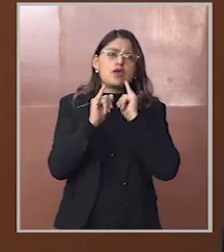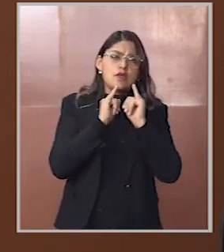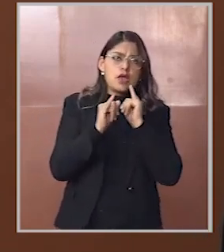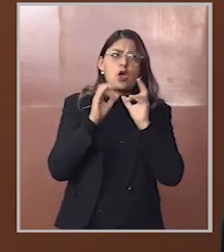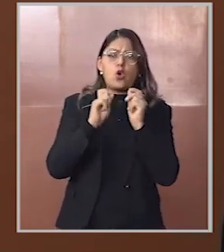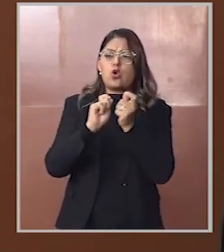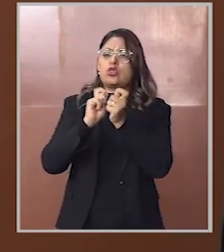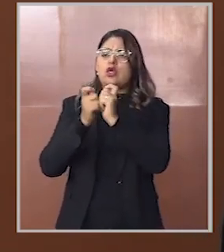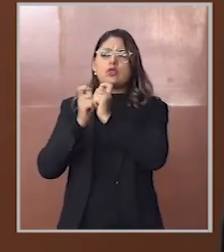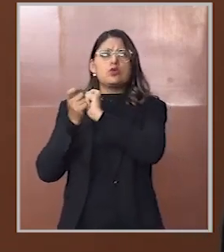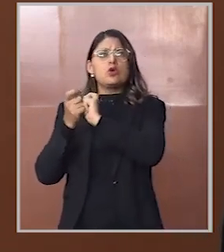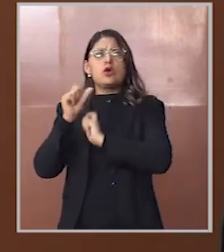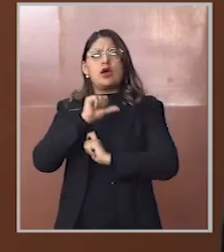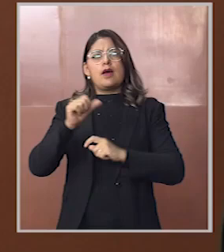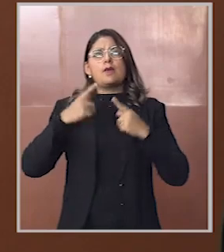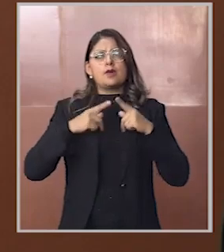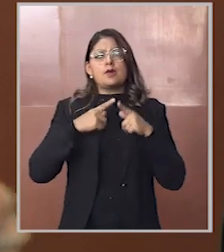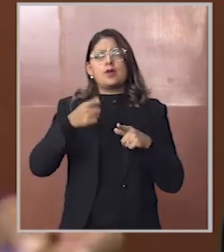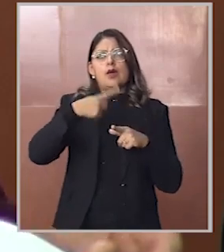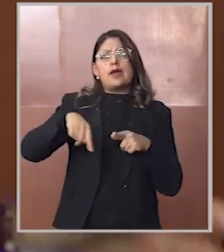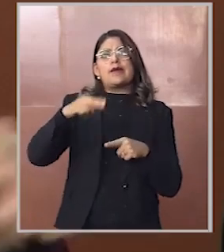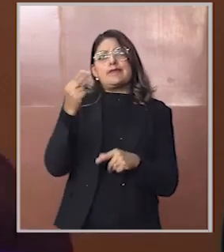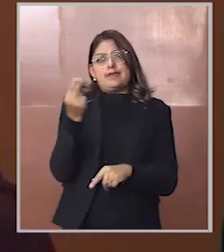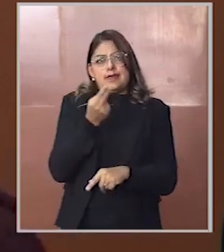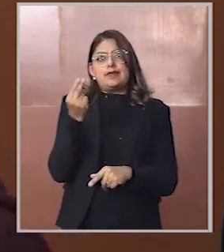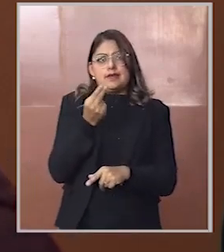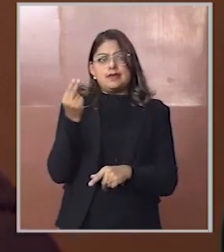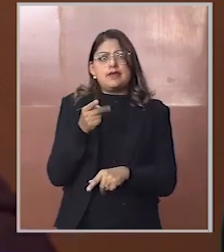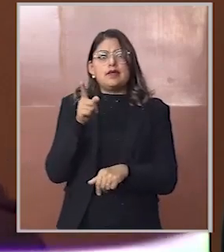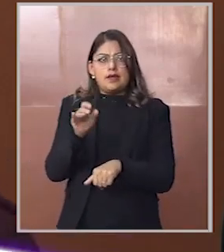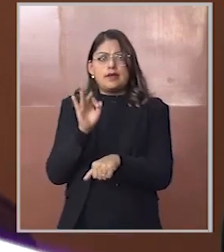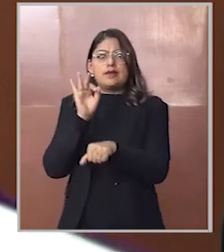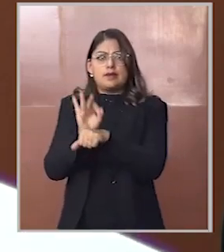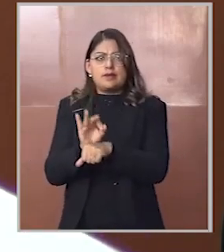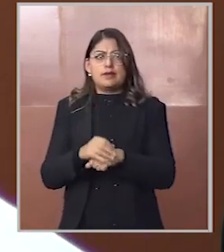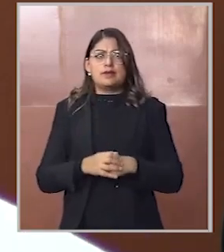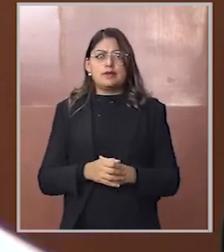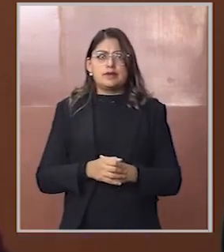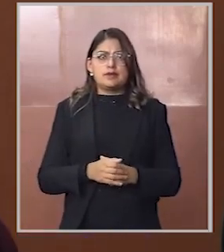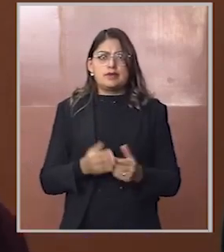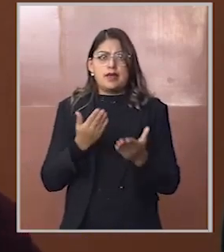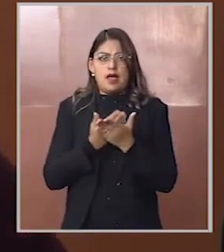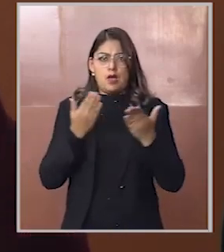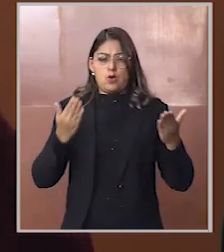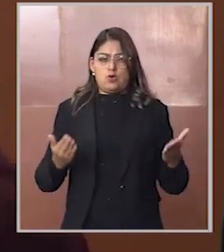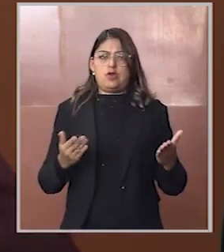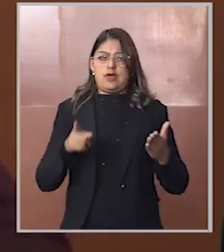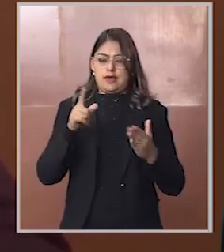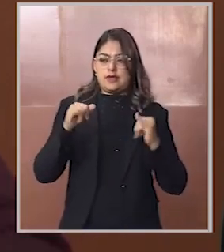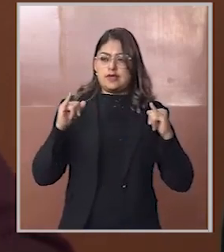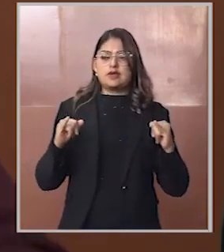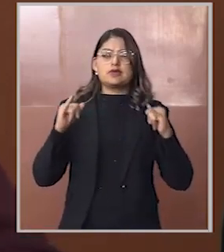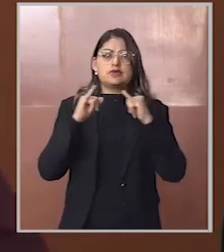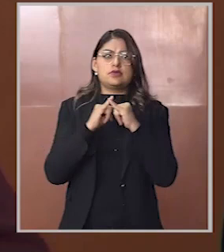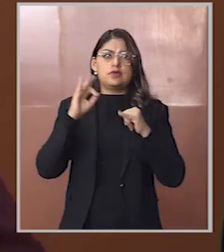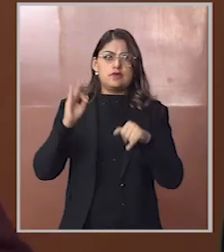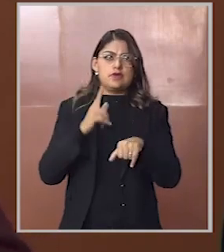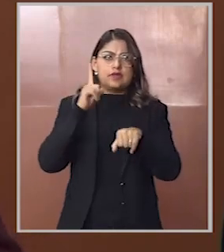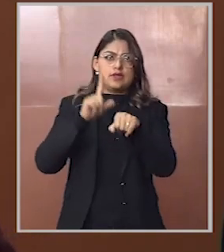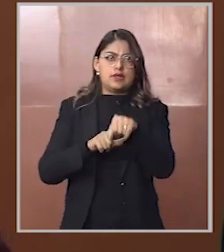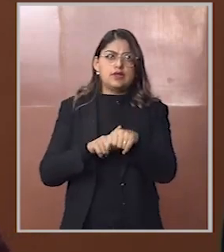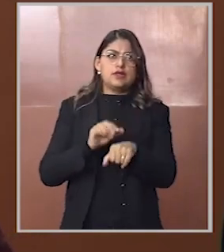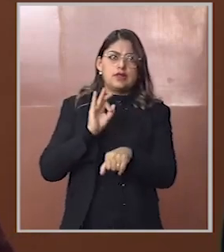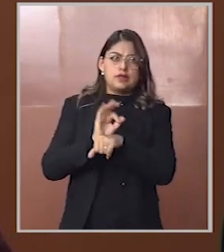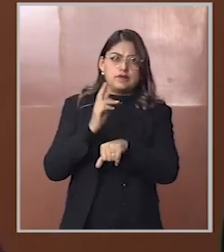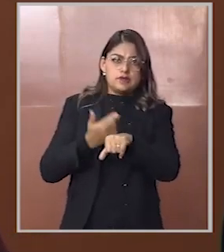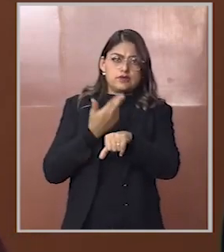traducción a las personas usuarias de los servicios que prestamos actualmente en el Instituto Federal de la defensoría